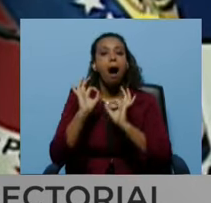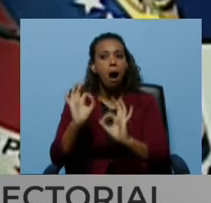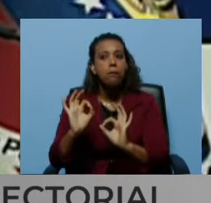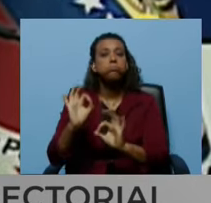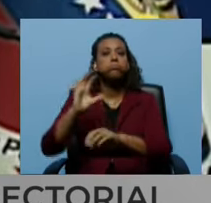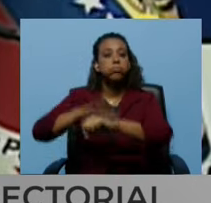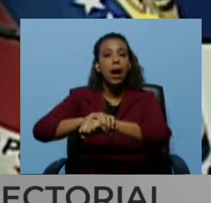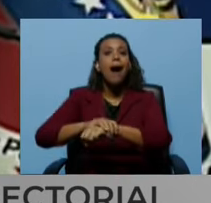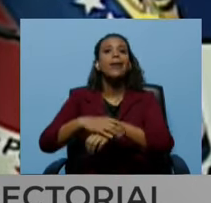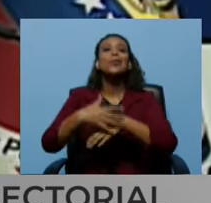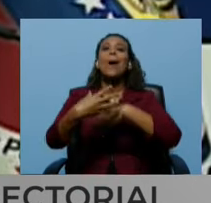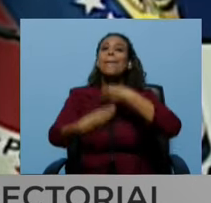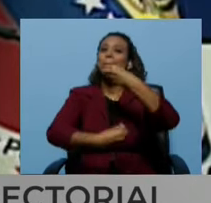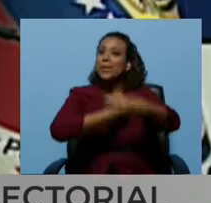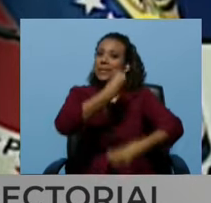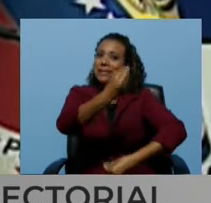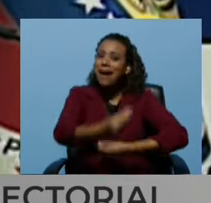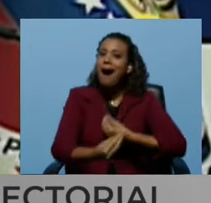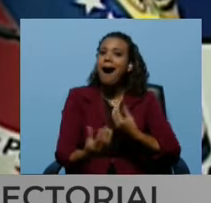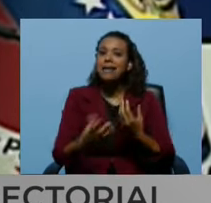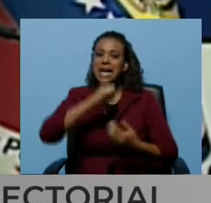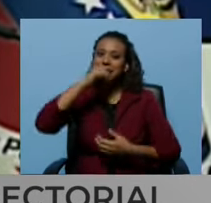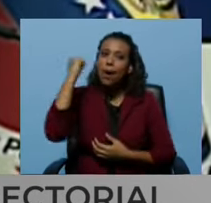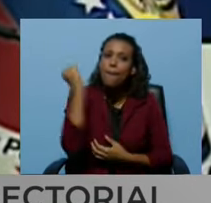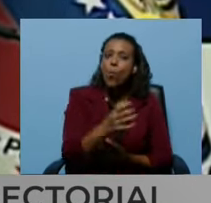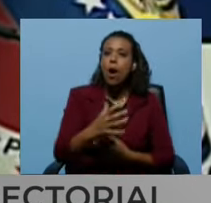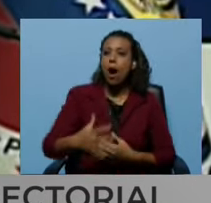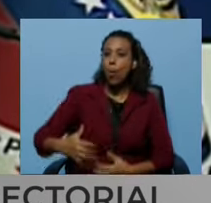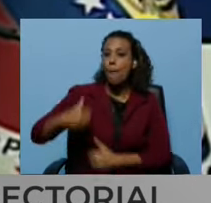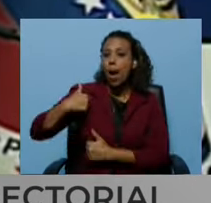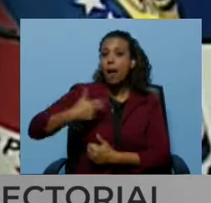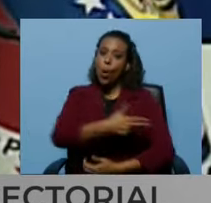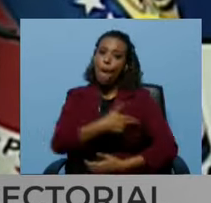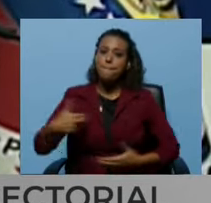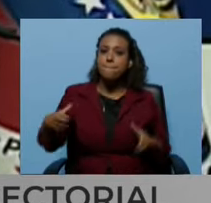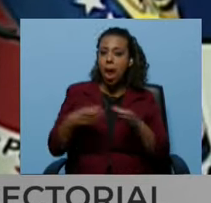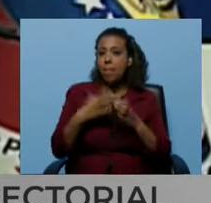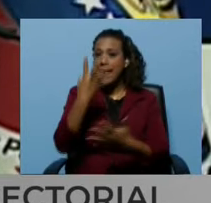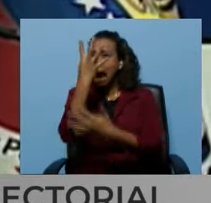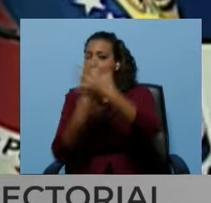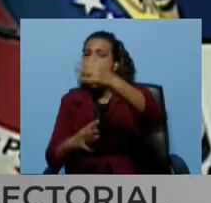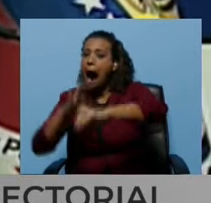a darle forma al armamento, a los explosivos, a los planes de las cárceles.